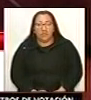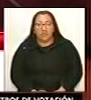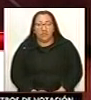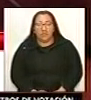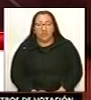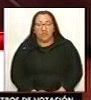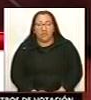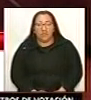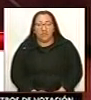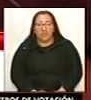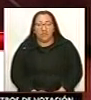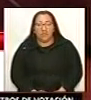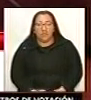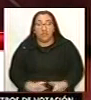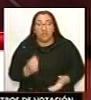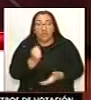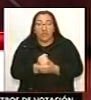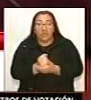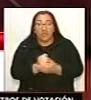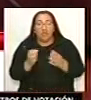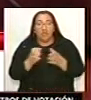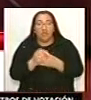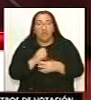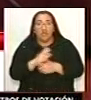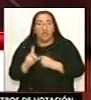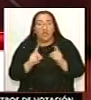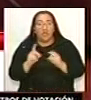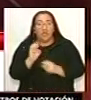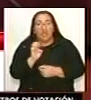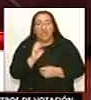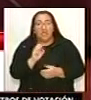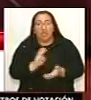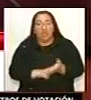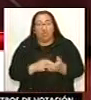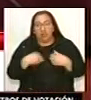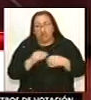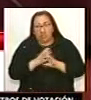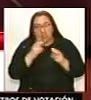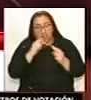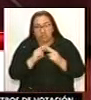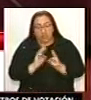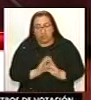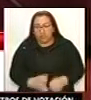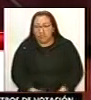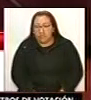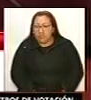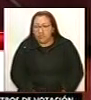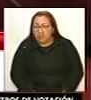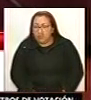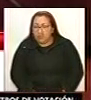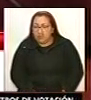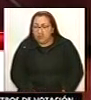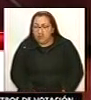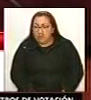del contrato. Porque esto lo firma el Consejo Directivo de Salud. Ah, pero yo no tengo conocimiento, señor presidente.